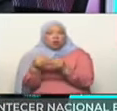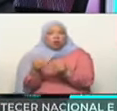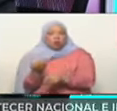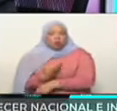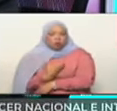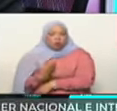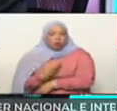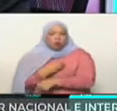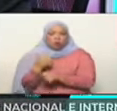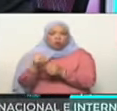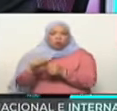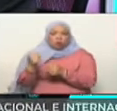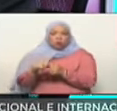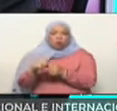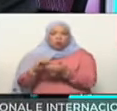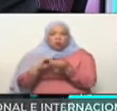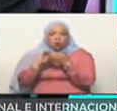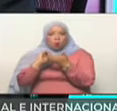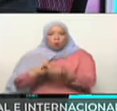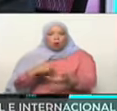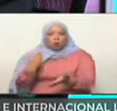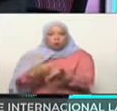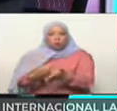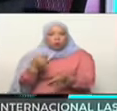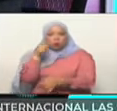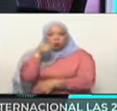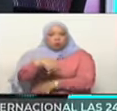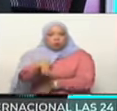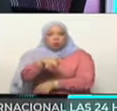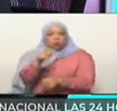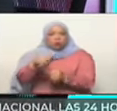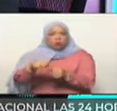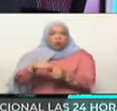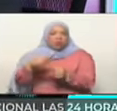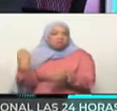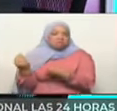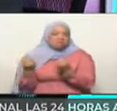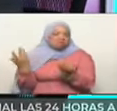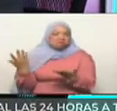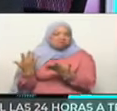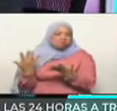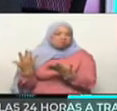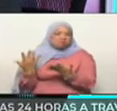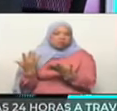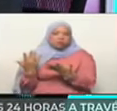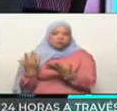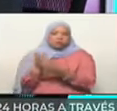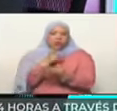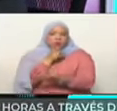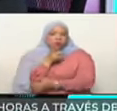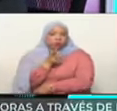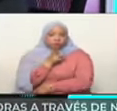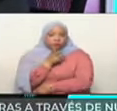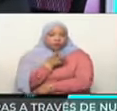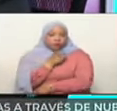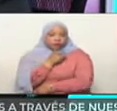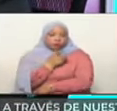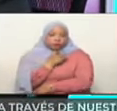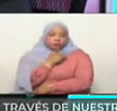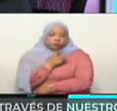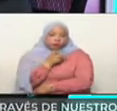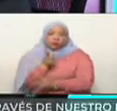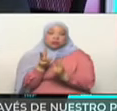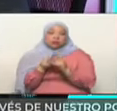de Maracaibo de los impuestos del pueblo de Maracaibo? ¿Qué hacía? Terrible, terrible cuando se